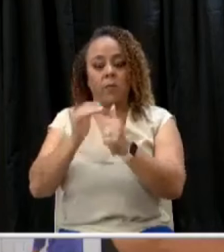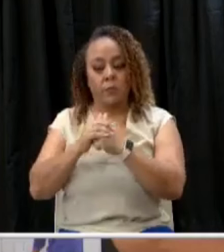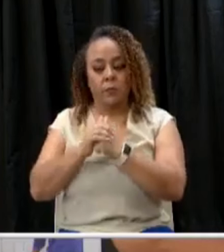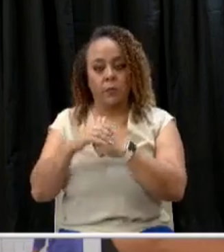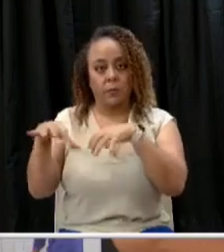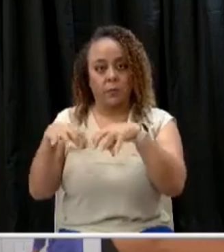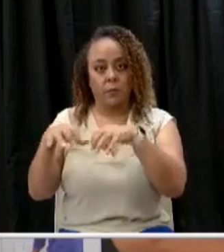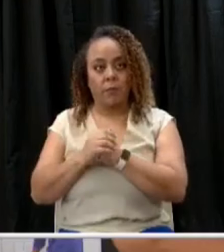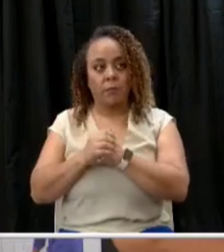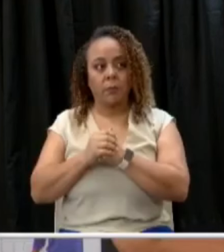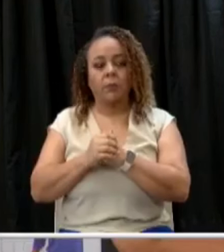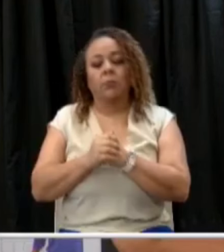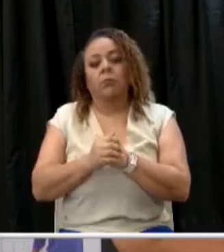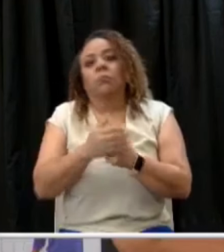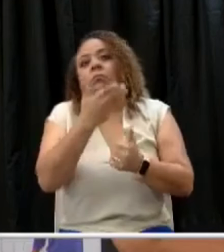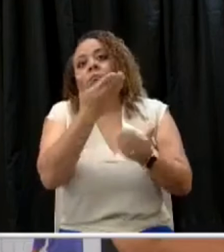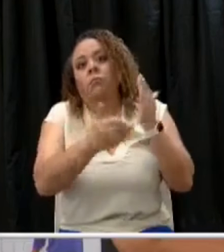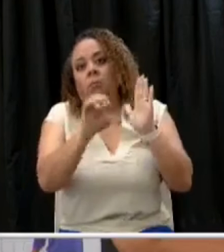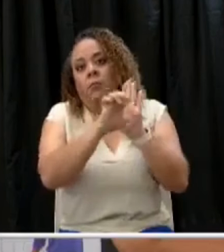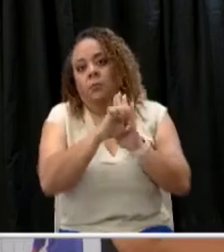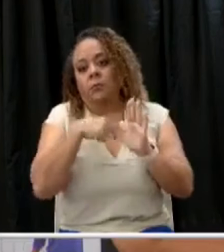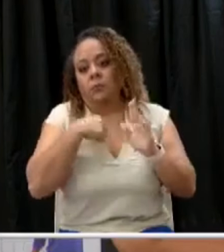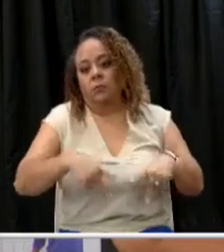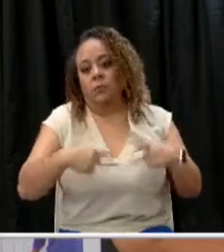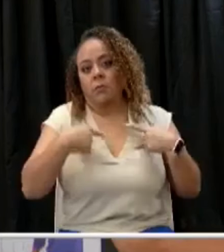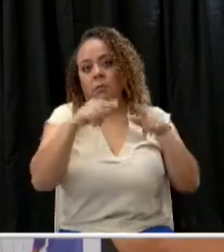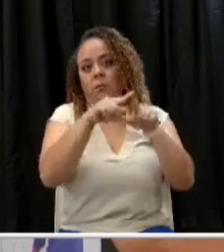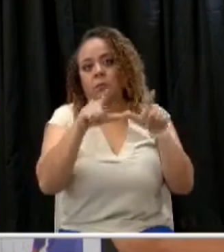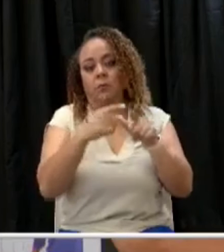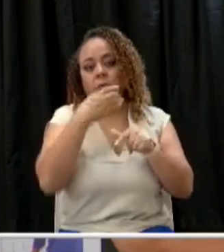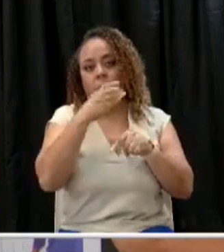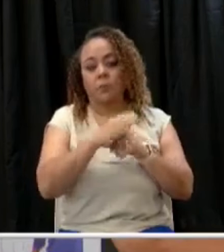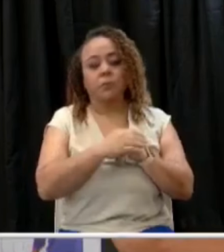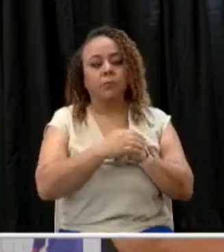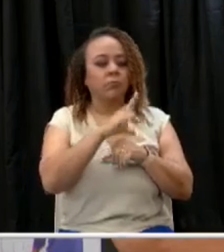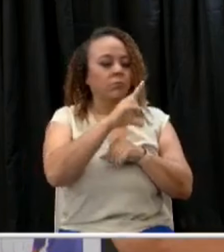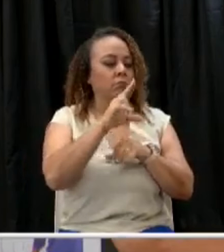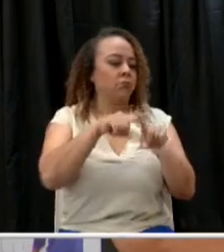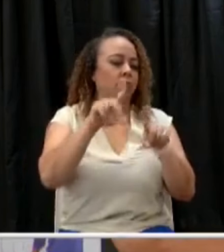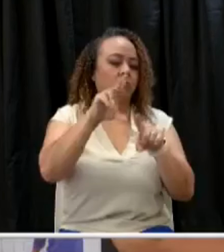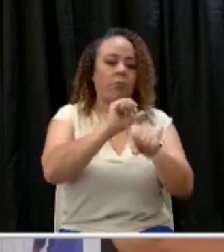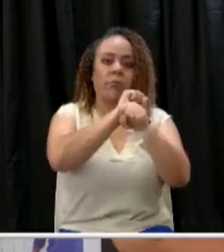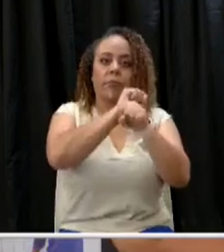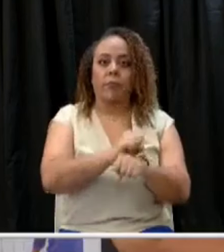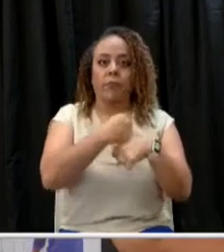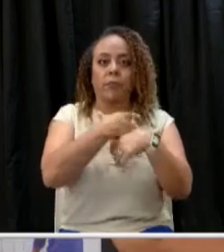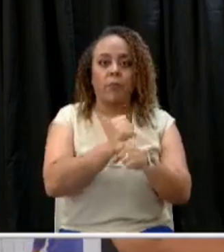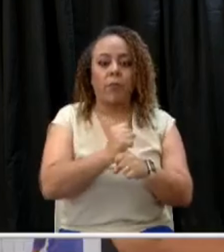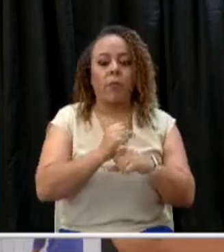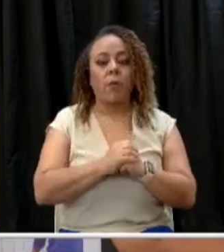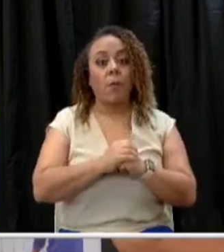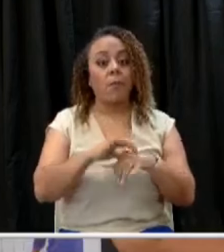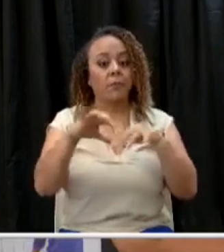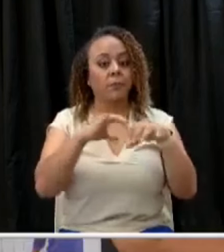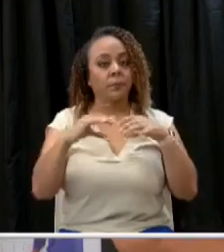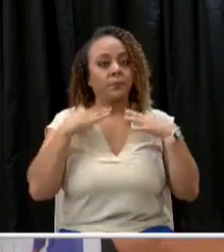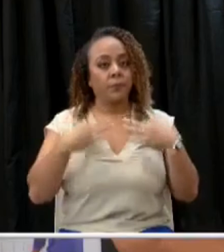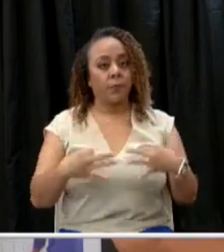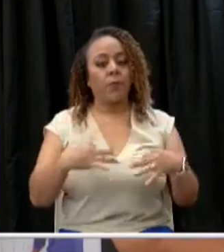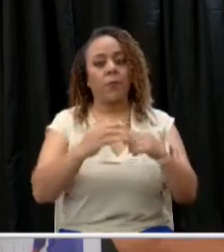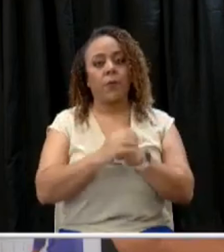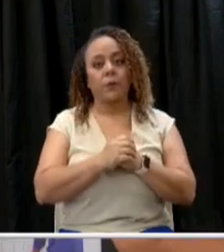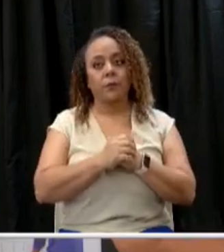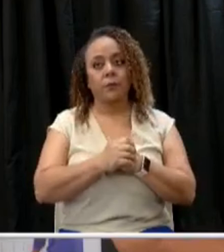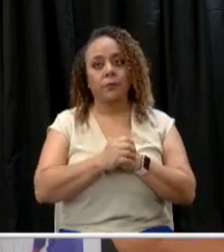actividades. Puede ser, por ejemplo, que yo viva en una zona caliente, pero no está acostumbrado a realizar actividad física